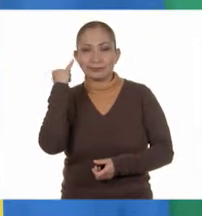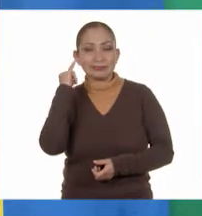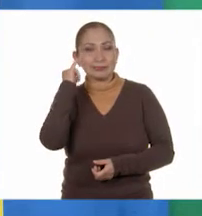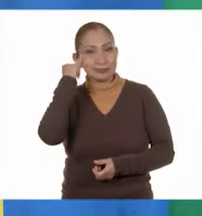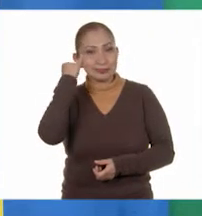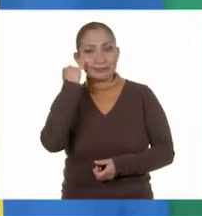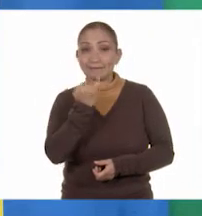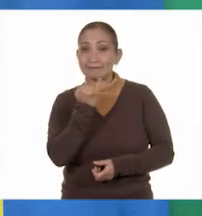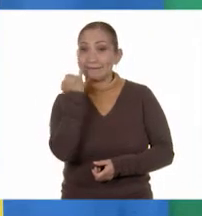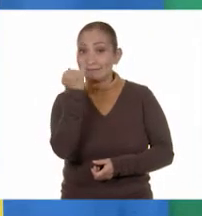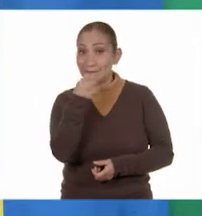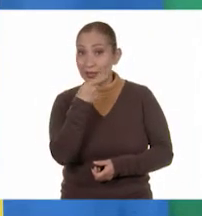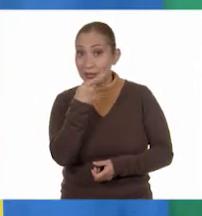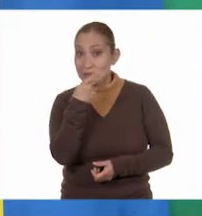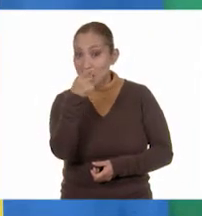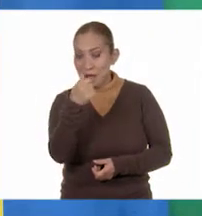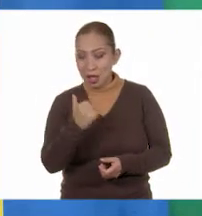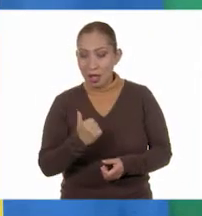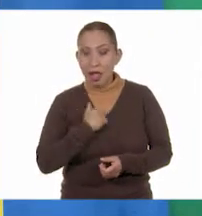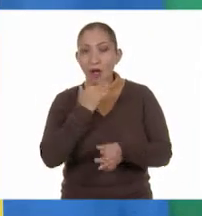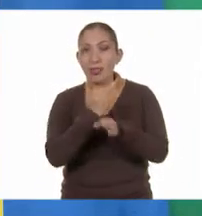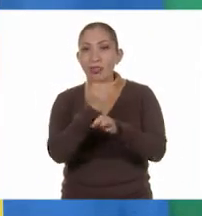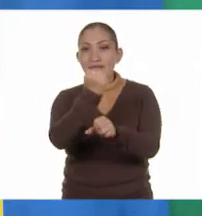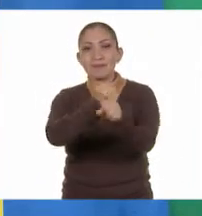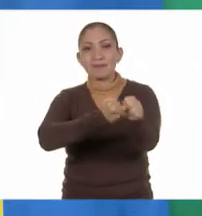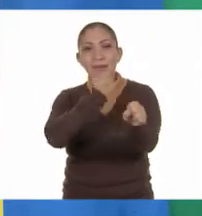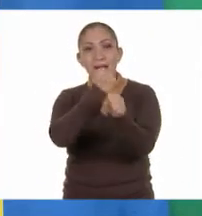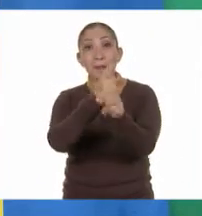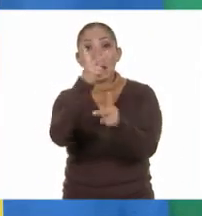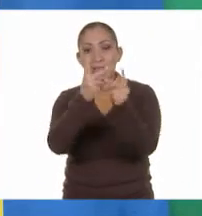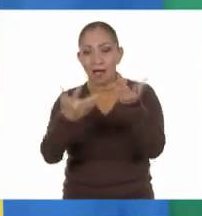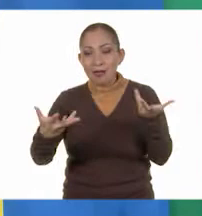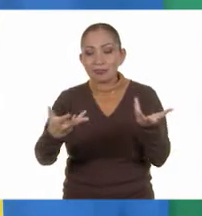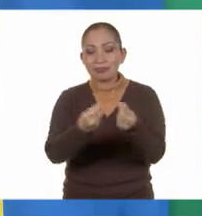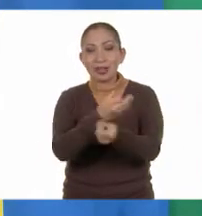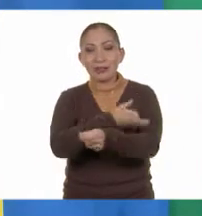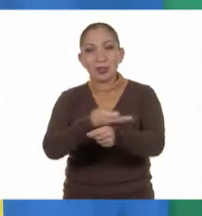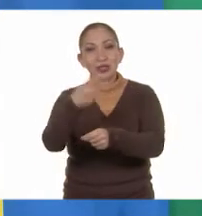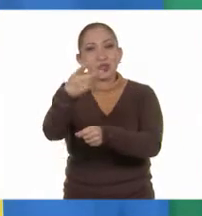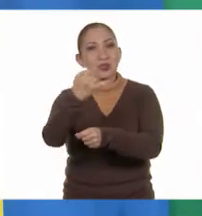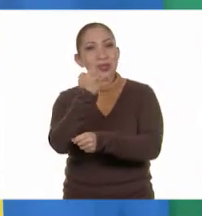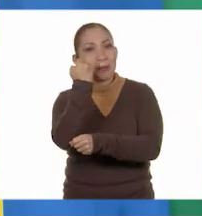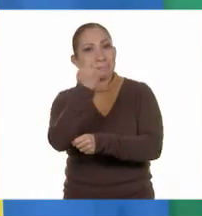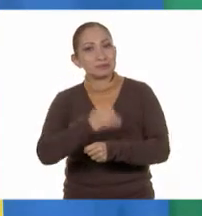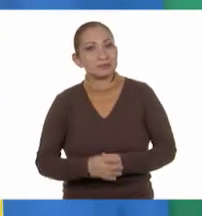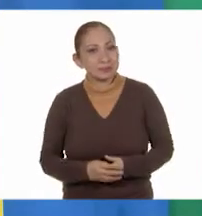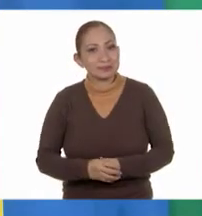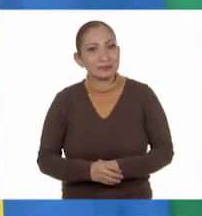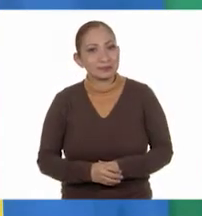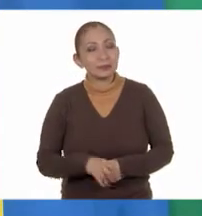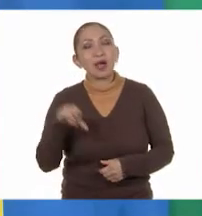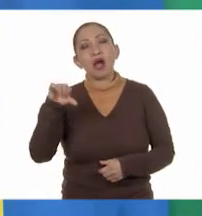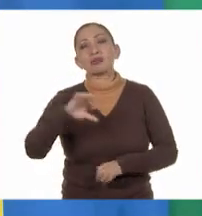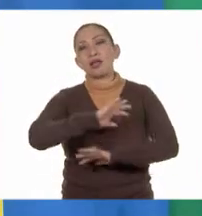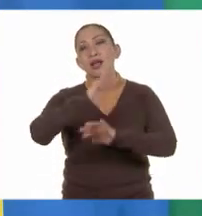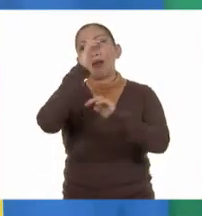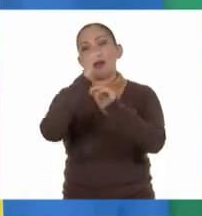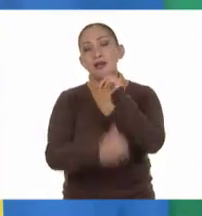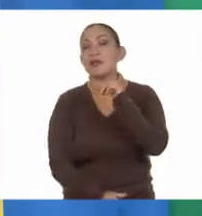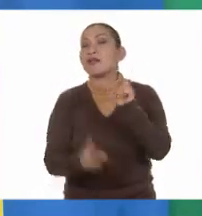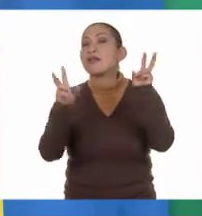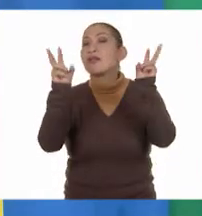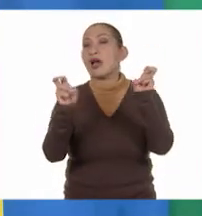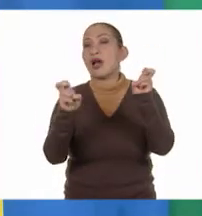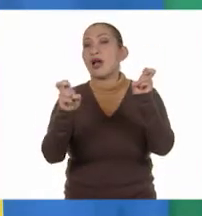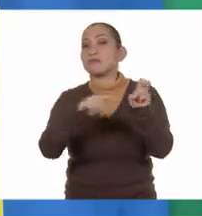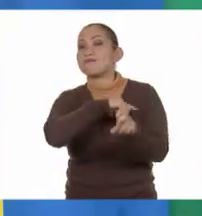lengua indígena, aprovecha también este momento para practicarla y platicar con tu familia en tu lengua materna. Por hoy hemos terminado con